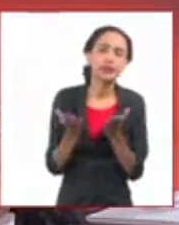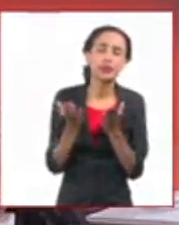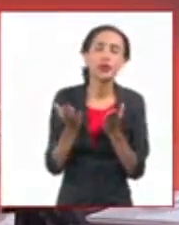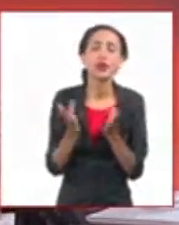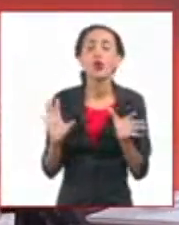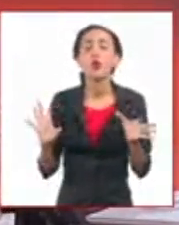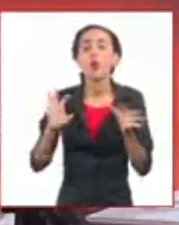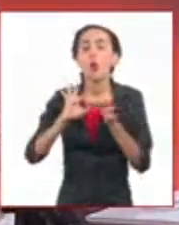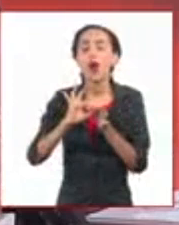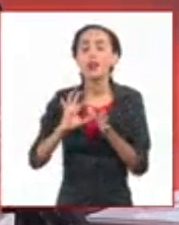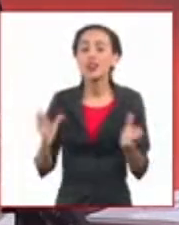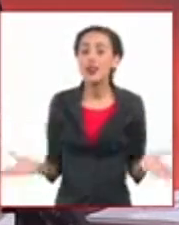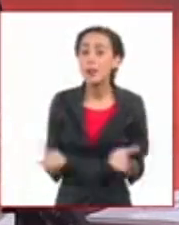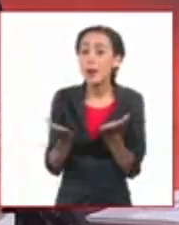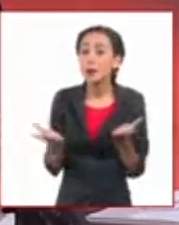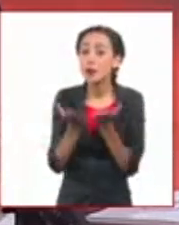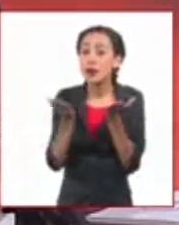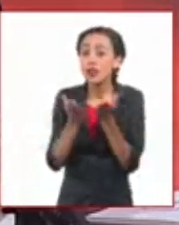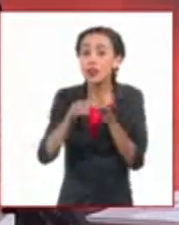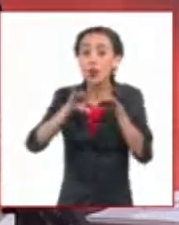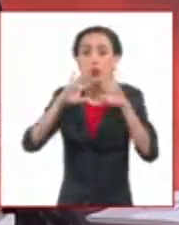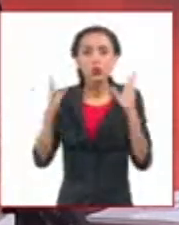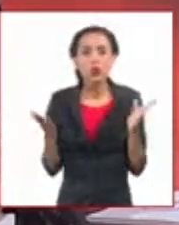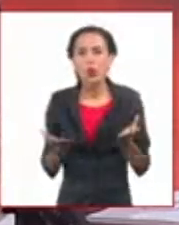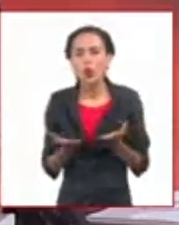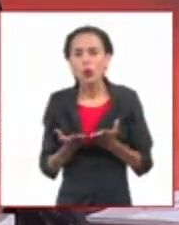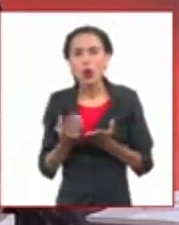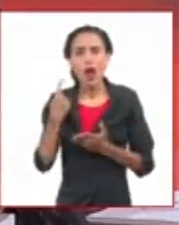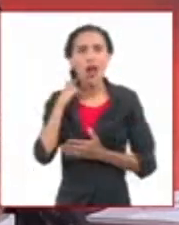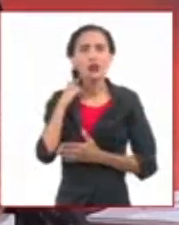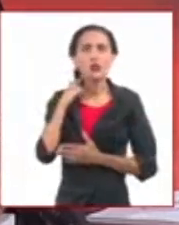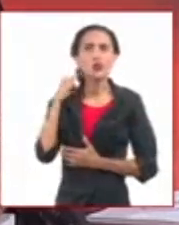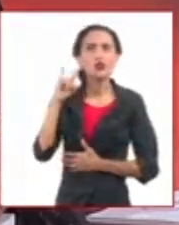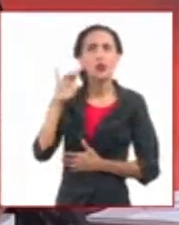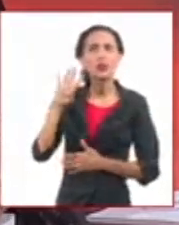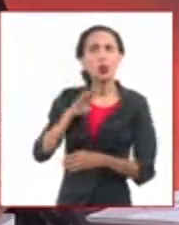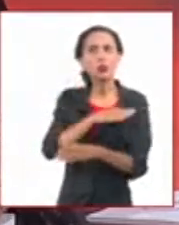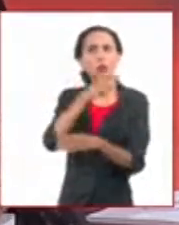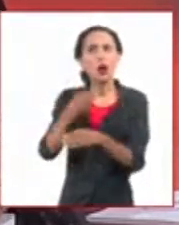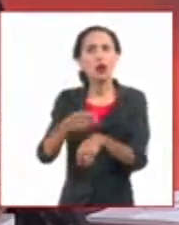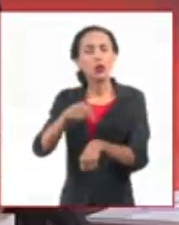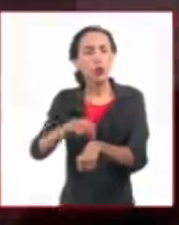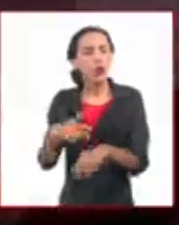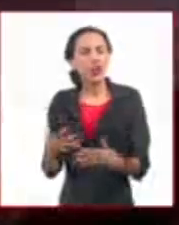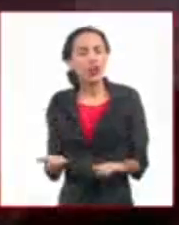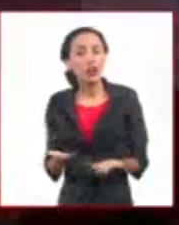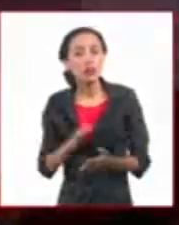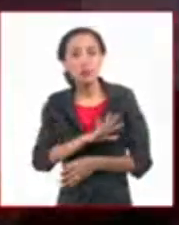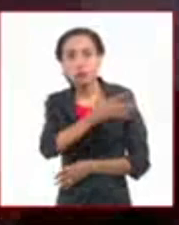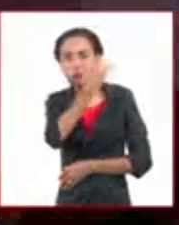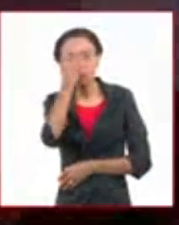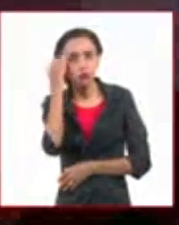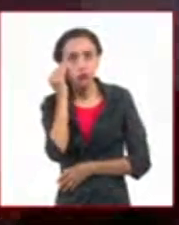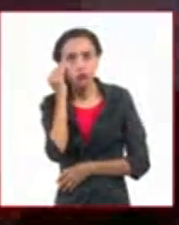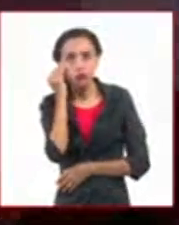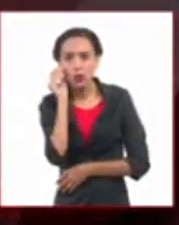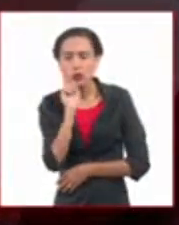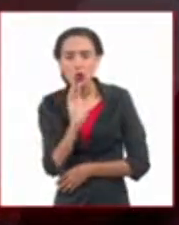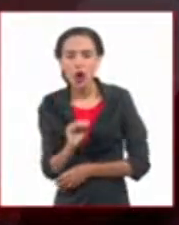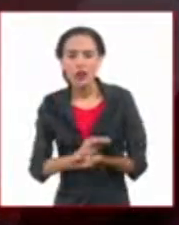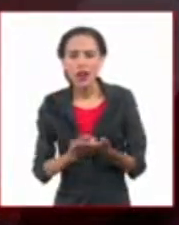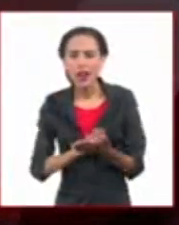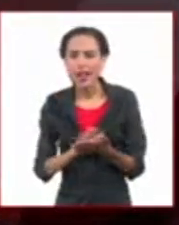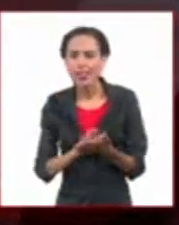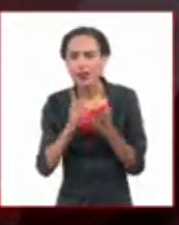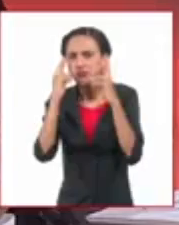a todos y que ha pasado del año 94 esta fecha sencillamente se olvida ya no se habla de que frutos tú ningún